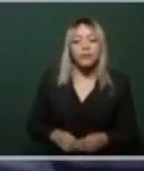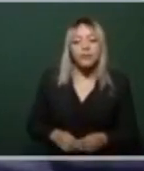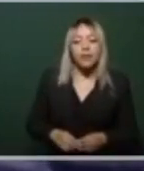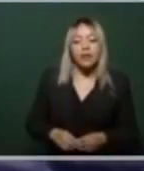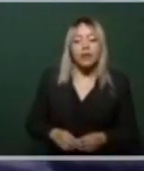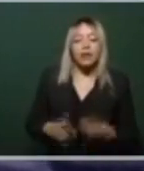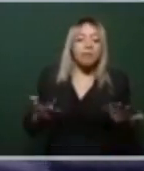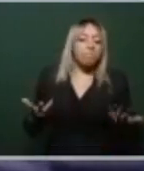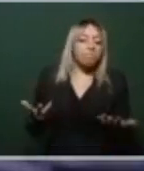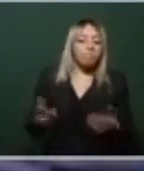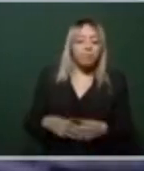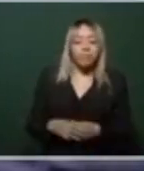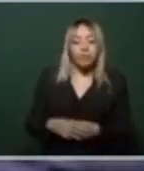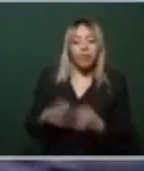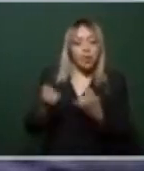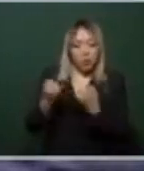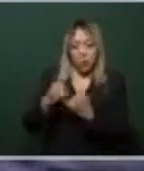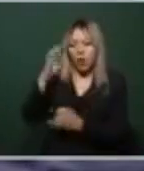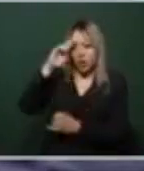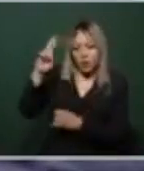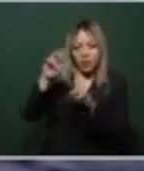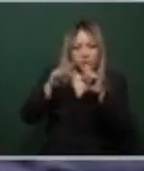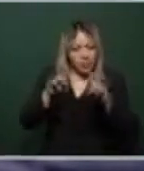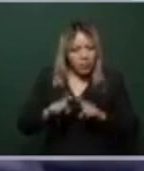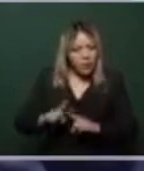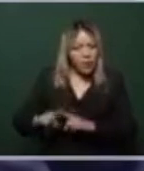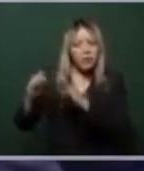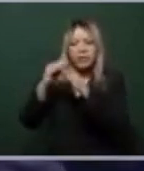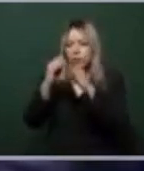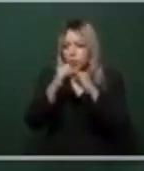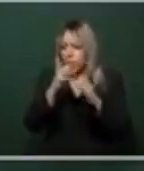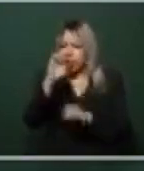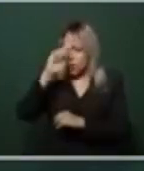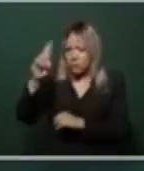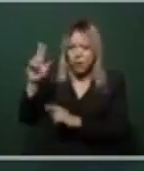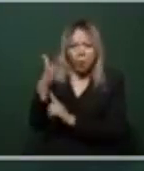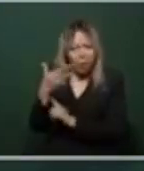Entonces, y respeto a las instituciones y respeto a la bandera,